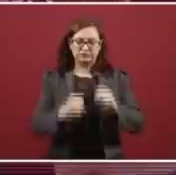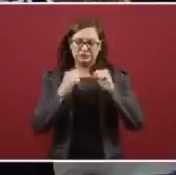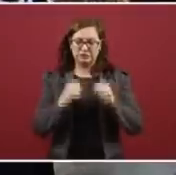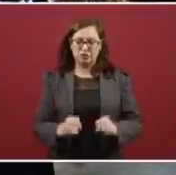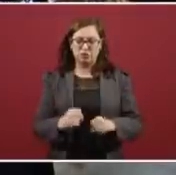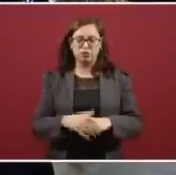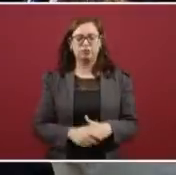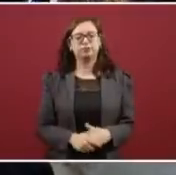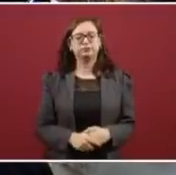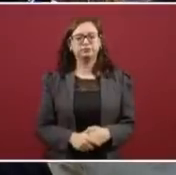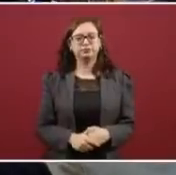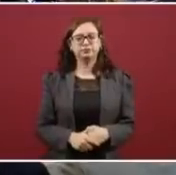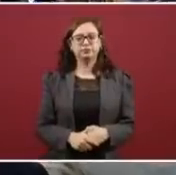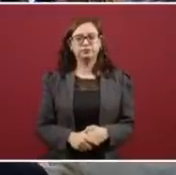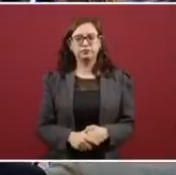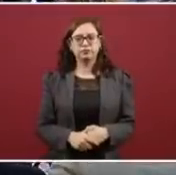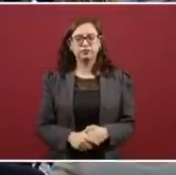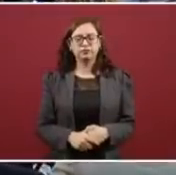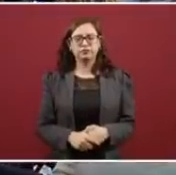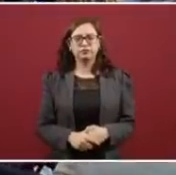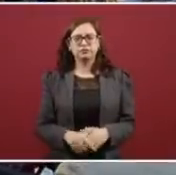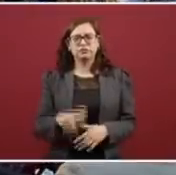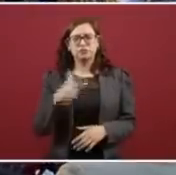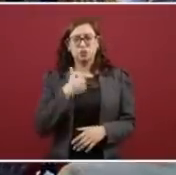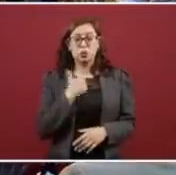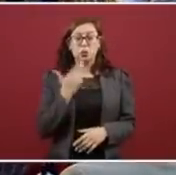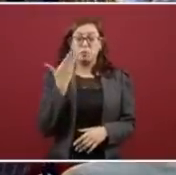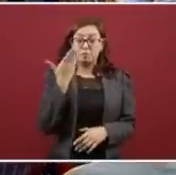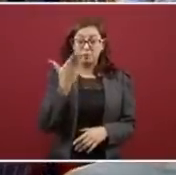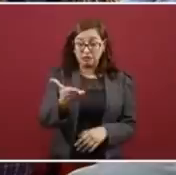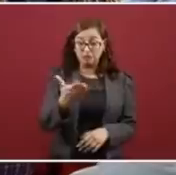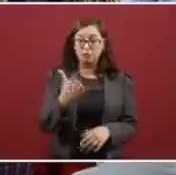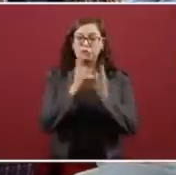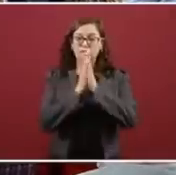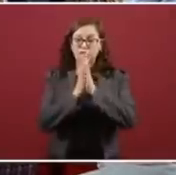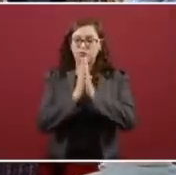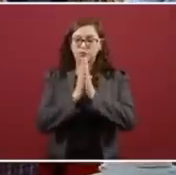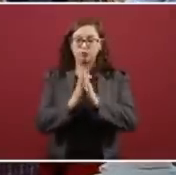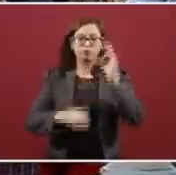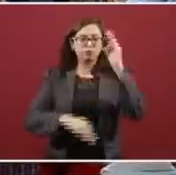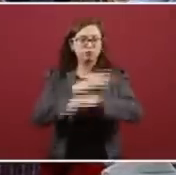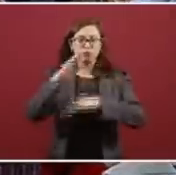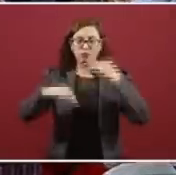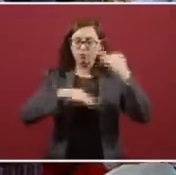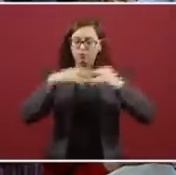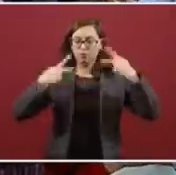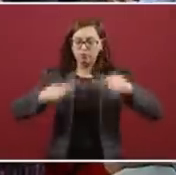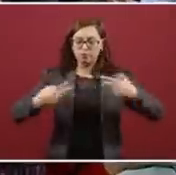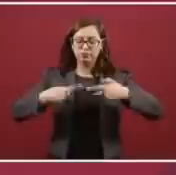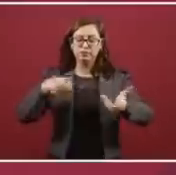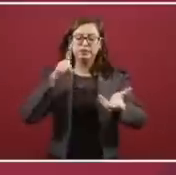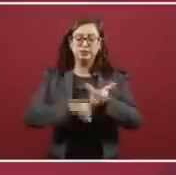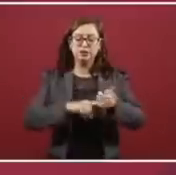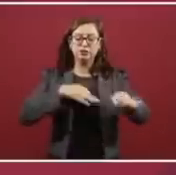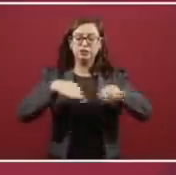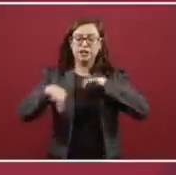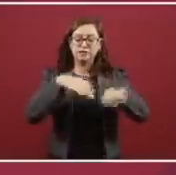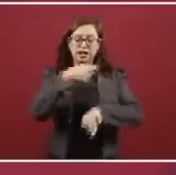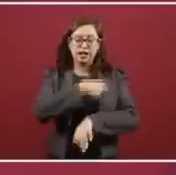pidiendo el apoyo de los trabajadores de salud y de todos los mexicanos todos